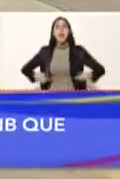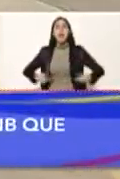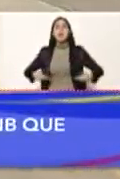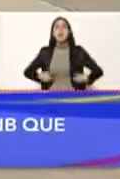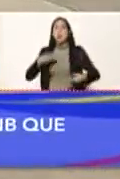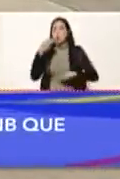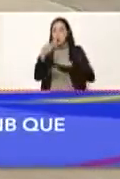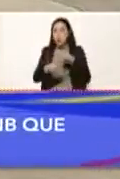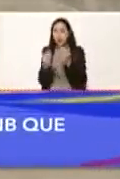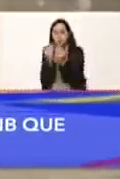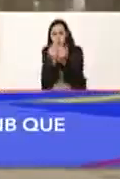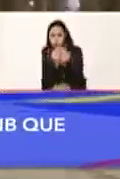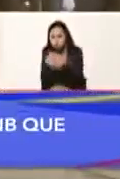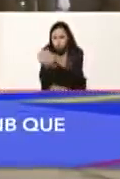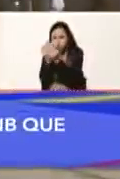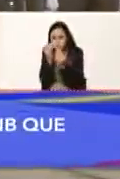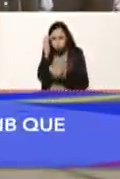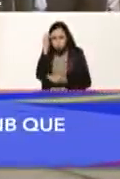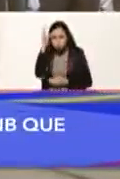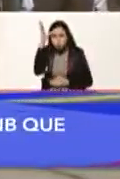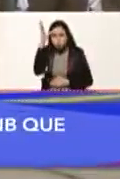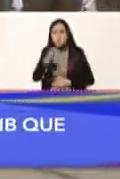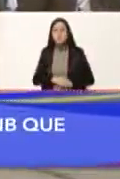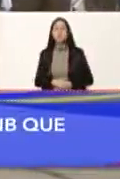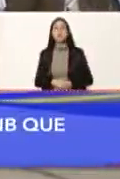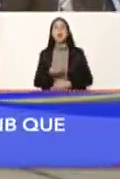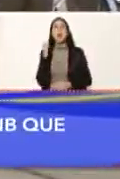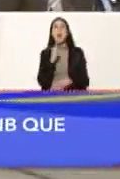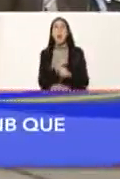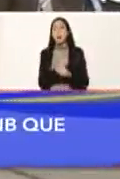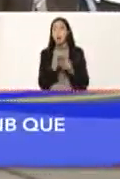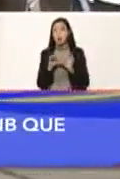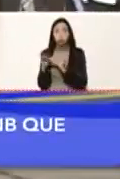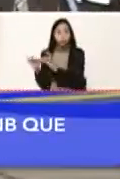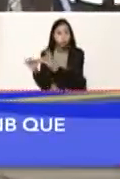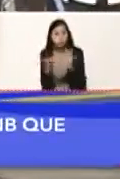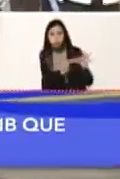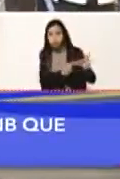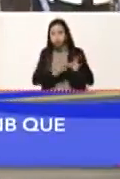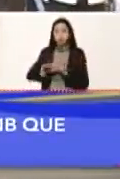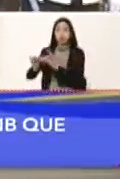a estudio, a trabajo colectivo,